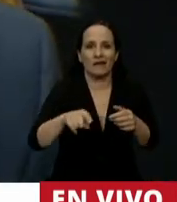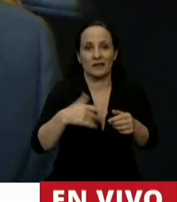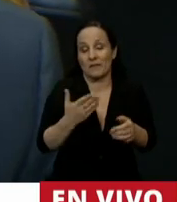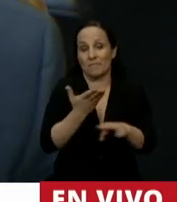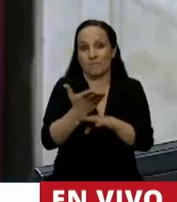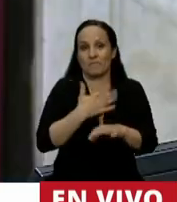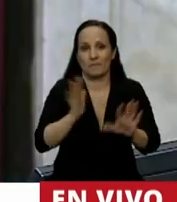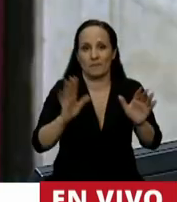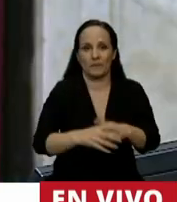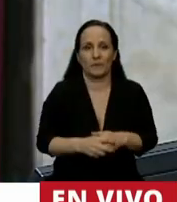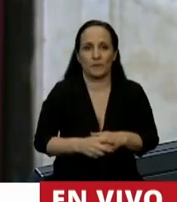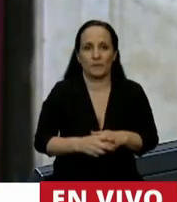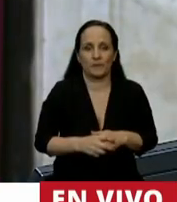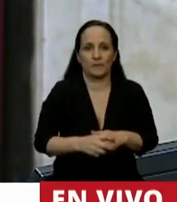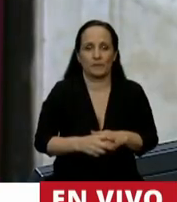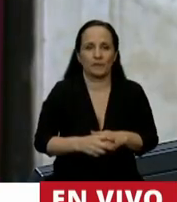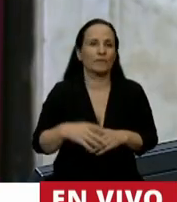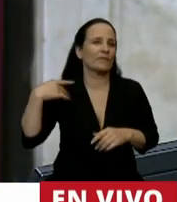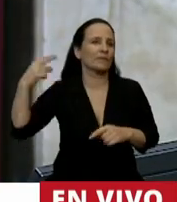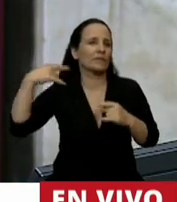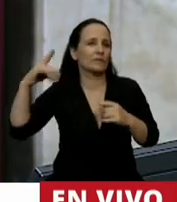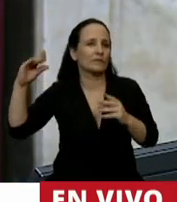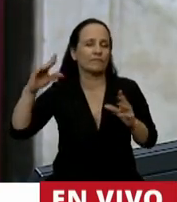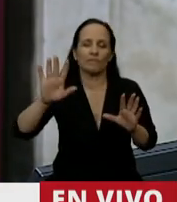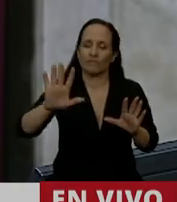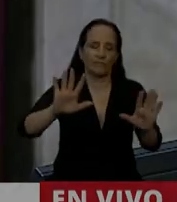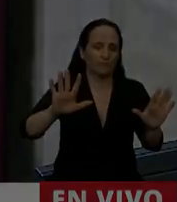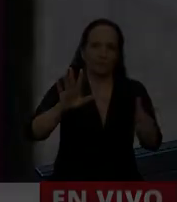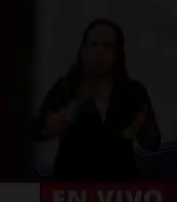orden en ese sentido. Diputados y diputadas.